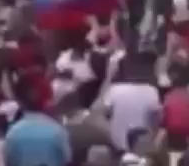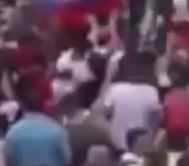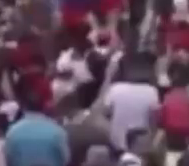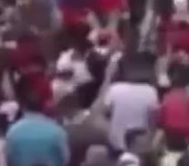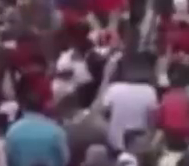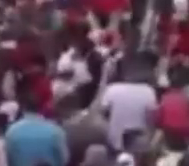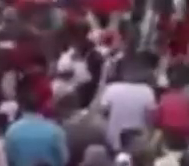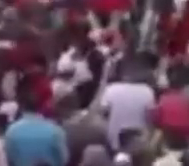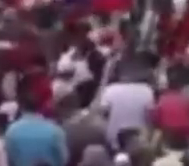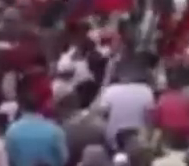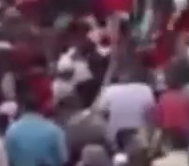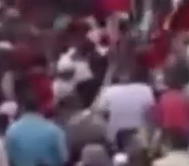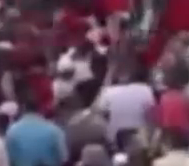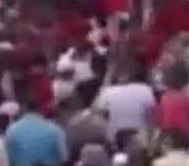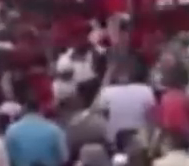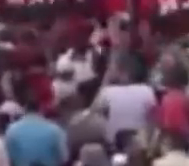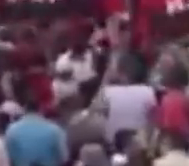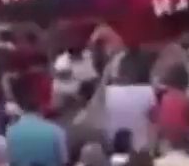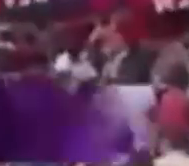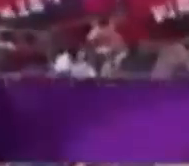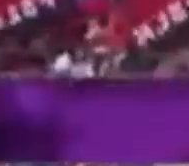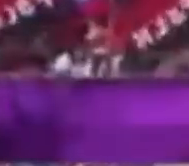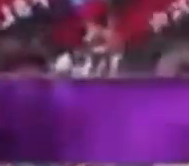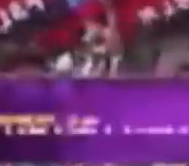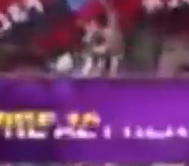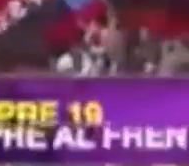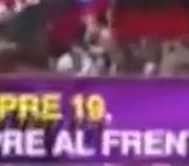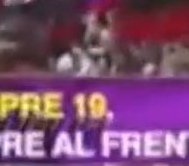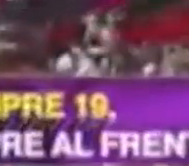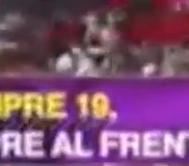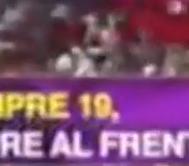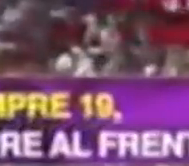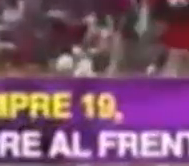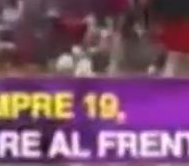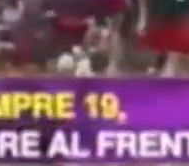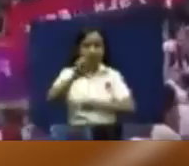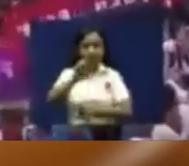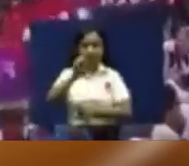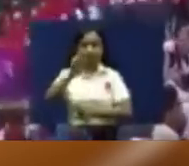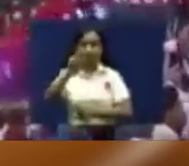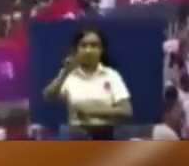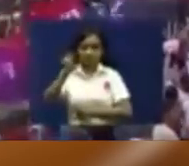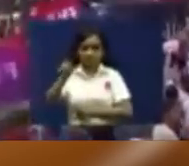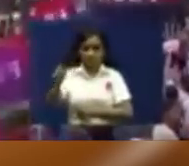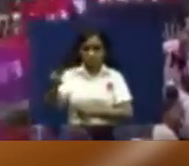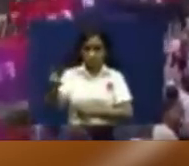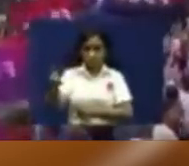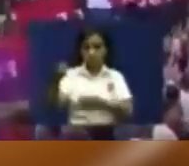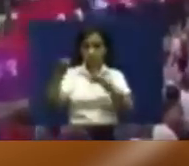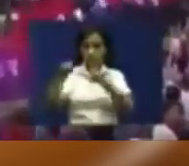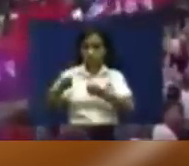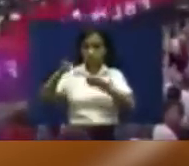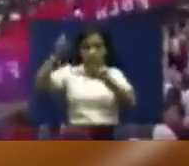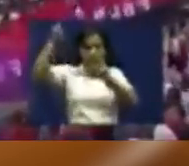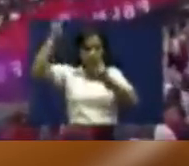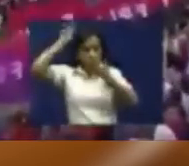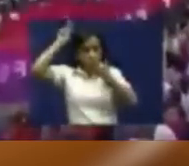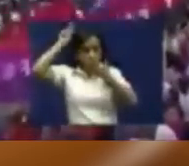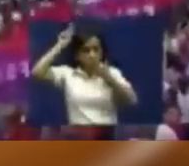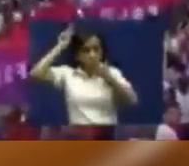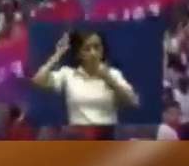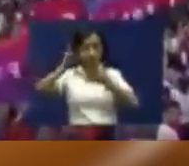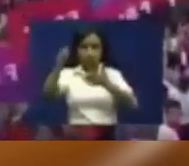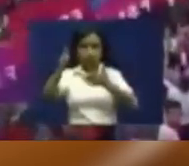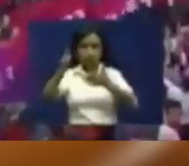en 2017 la celebración del 19 de julio se realizó en la Plaza La Fe frente al antiguo Malecón de